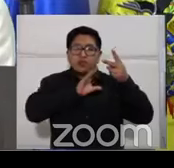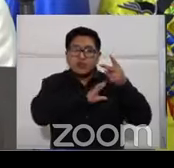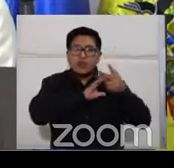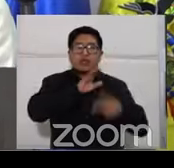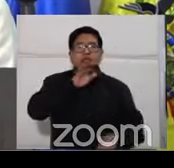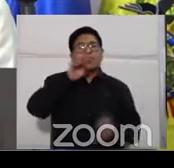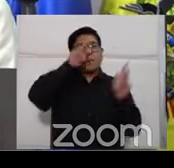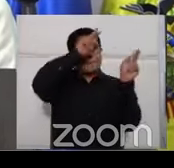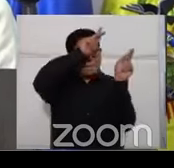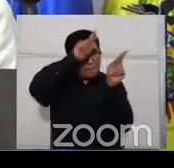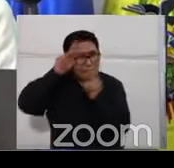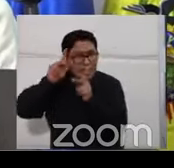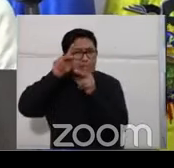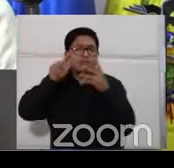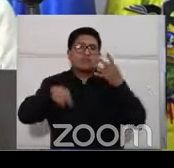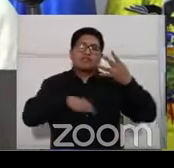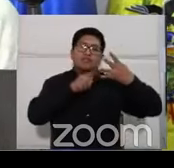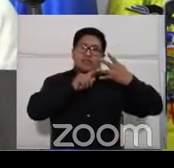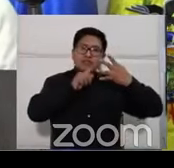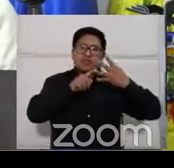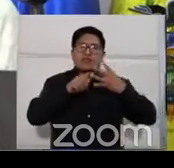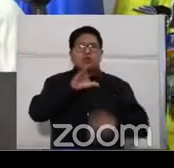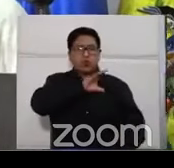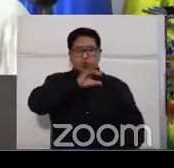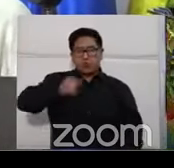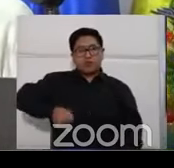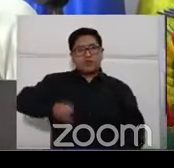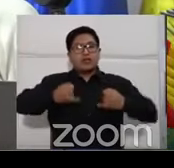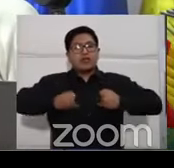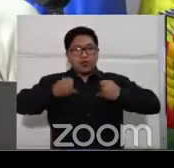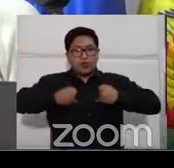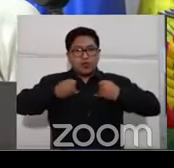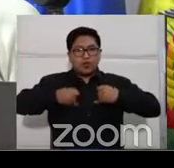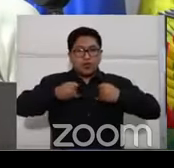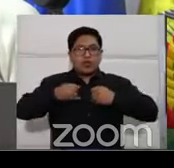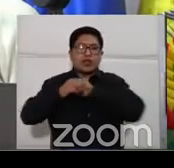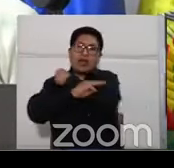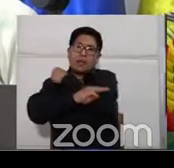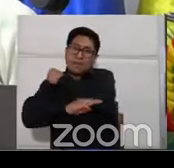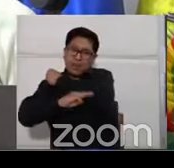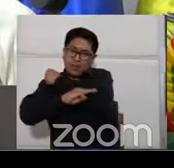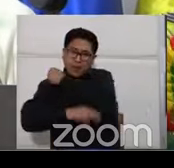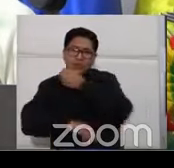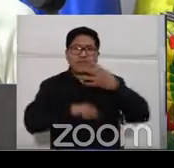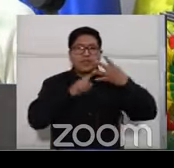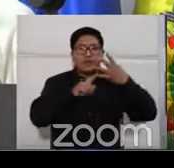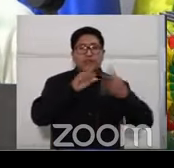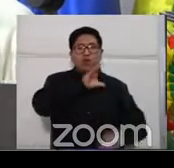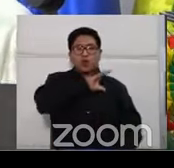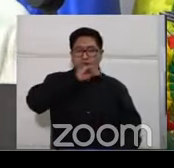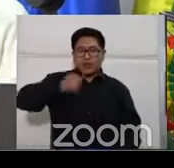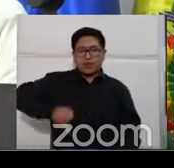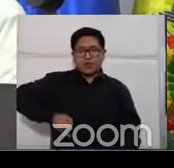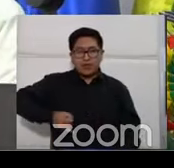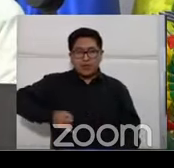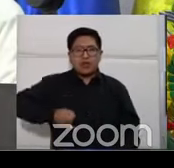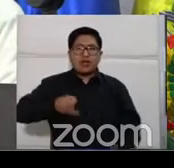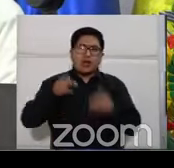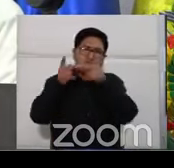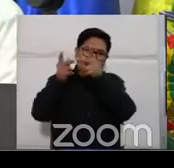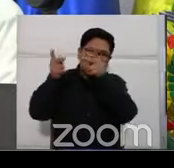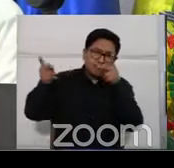pando del consejo municipal de la juventud de monteagudo consejo municipal de la juventud de villa vaca guzmán y el